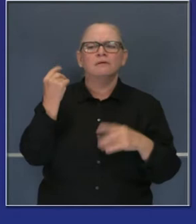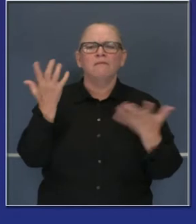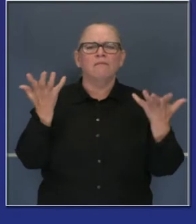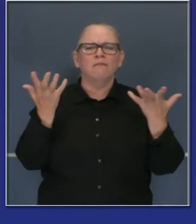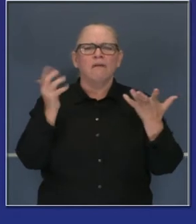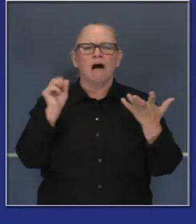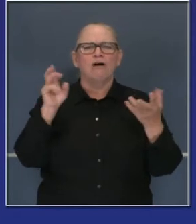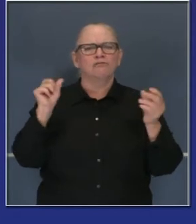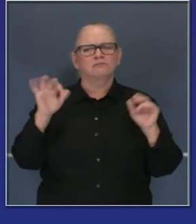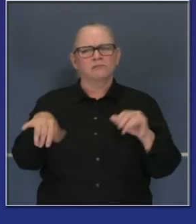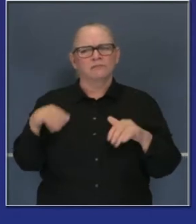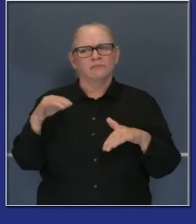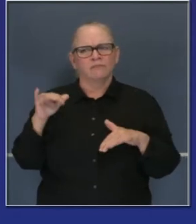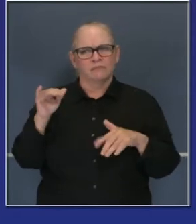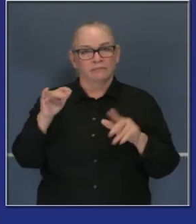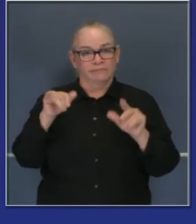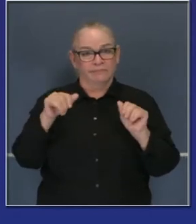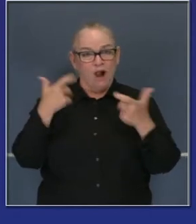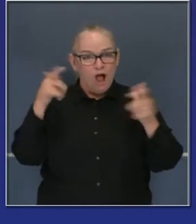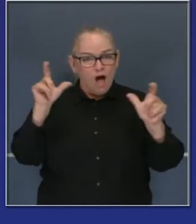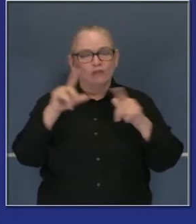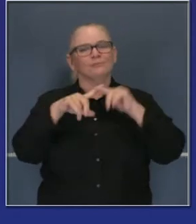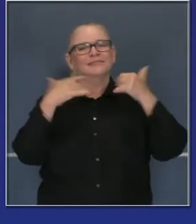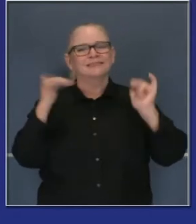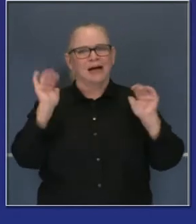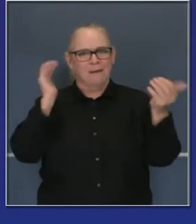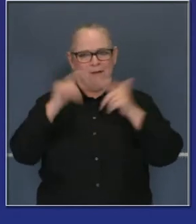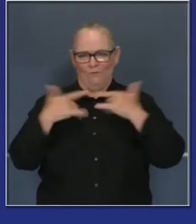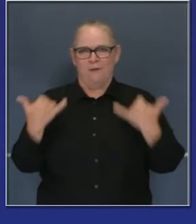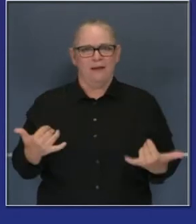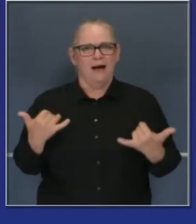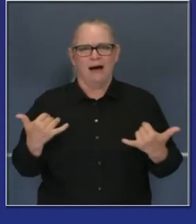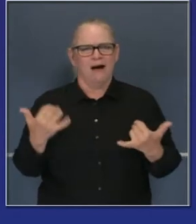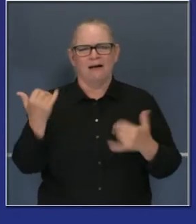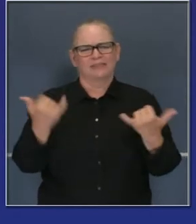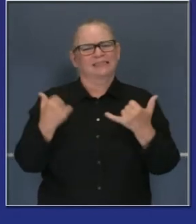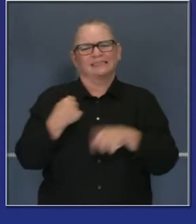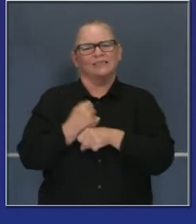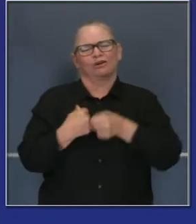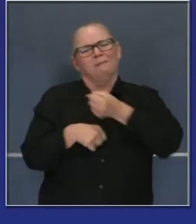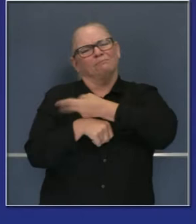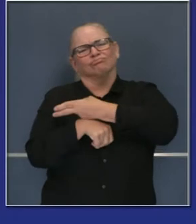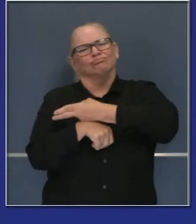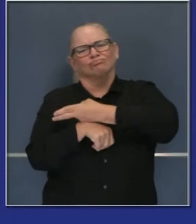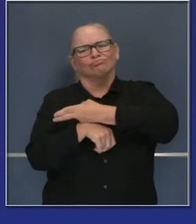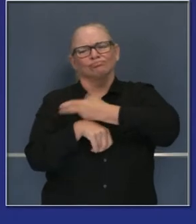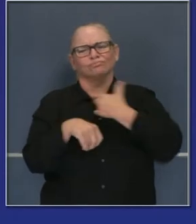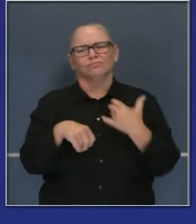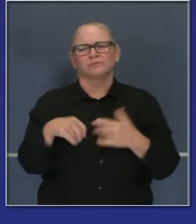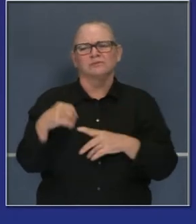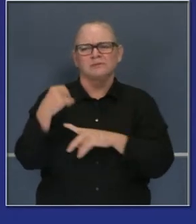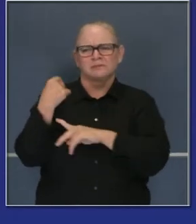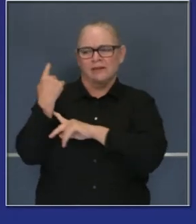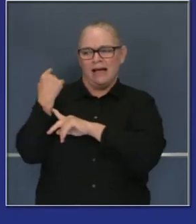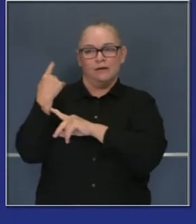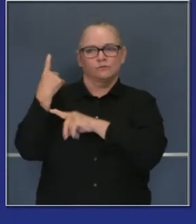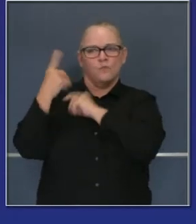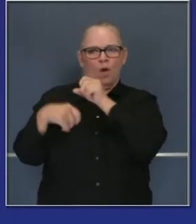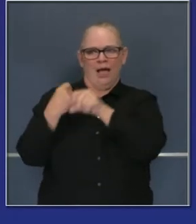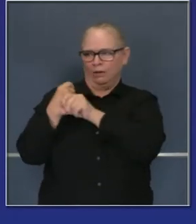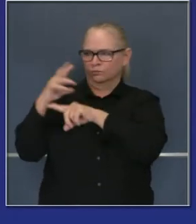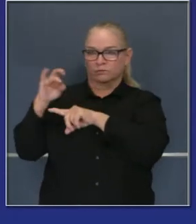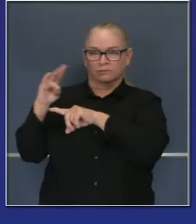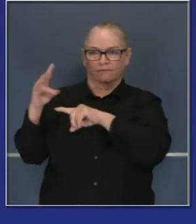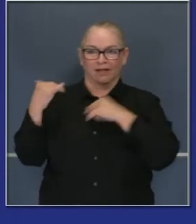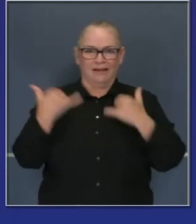simplemente que obviamente es un número sustancial de acres que se quemaron pero en comparación a este año es algo